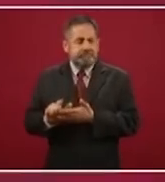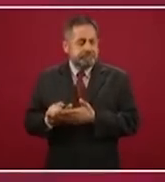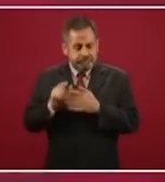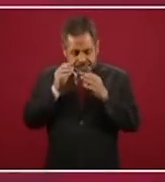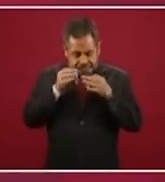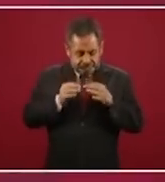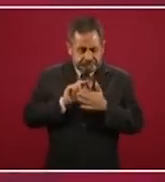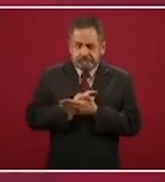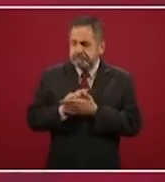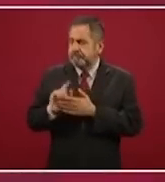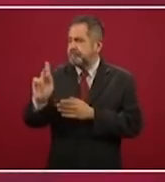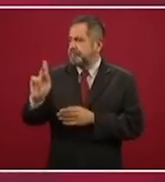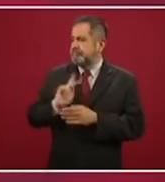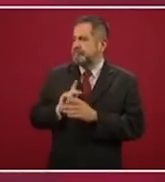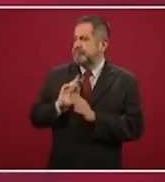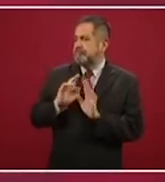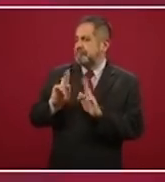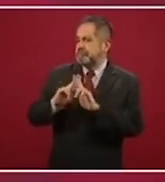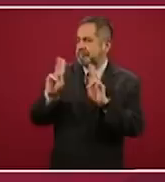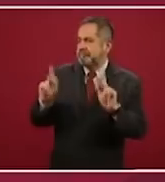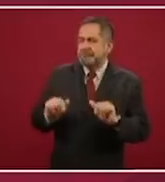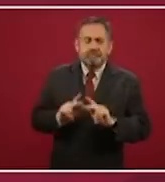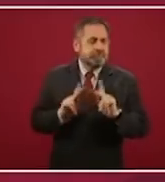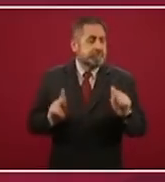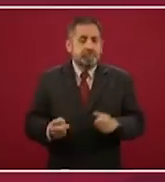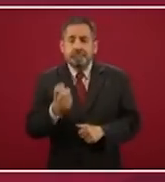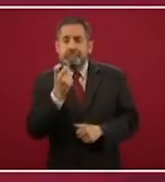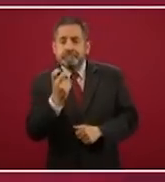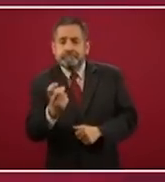bien con el prójimo. Valores,